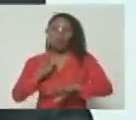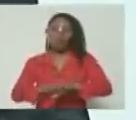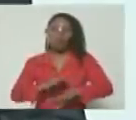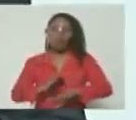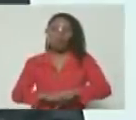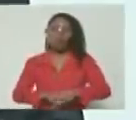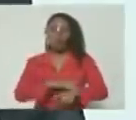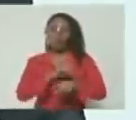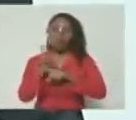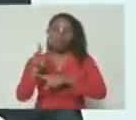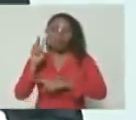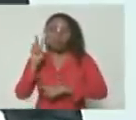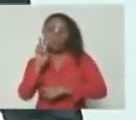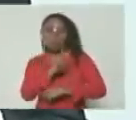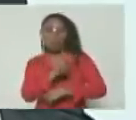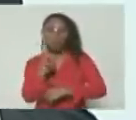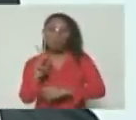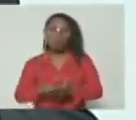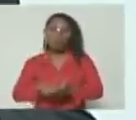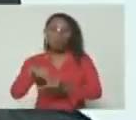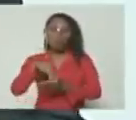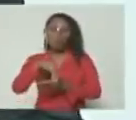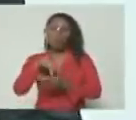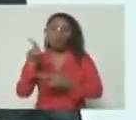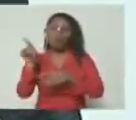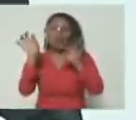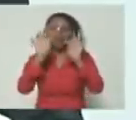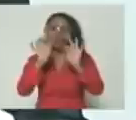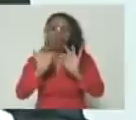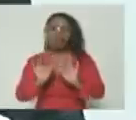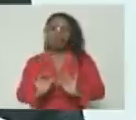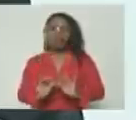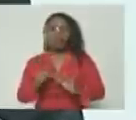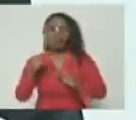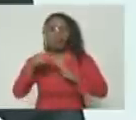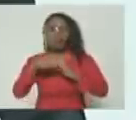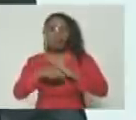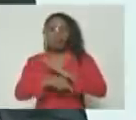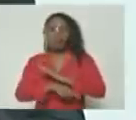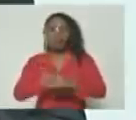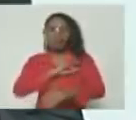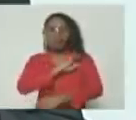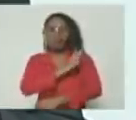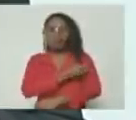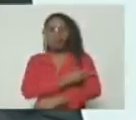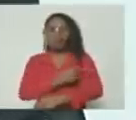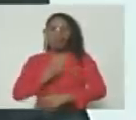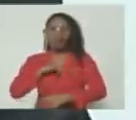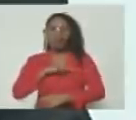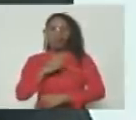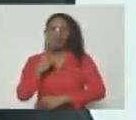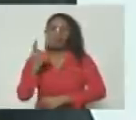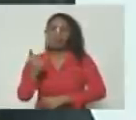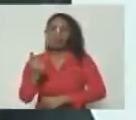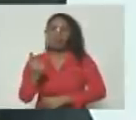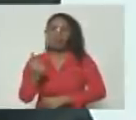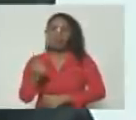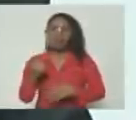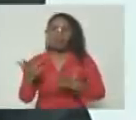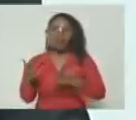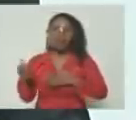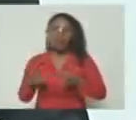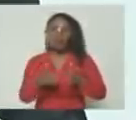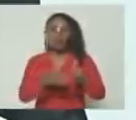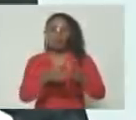que desde esa visión, cuando insurgimos como una alternativa con profunda vocación de poder, nosotros dijimos que la vía